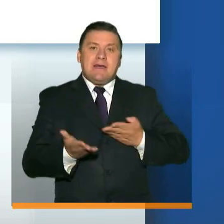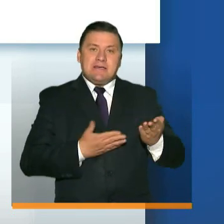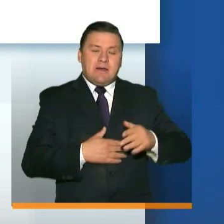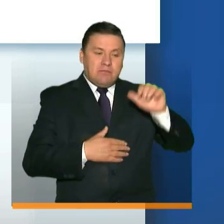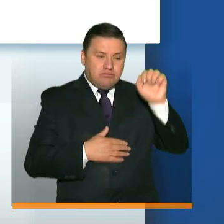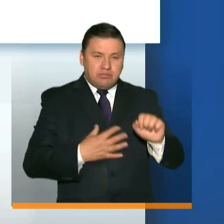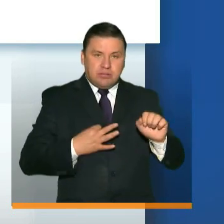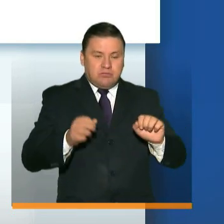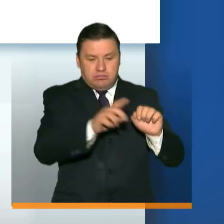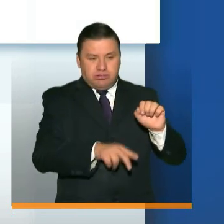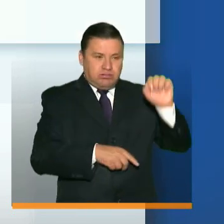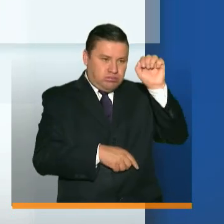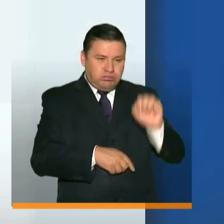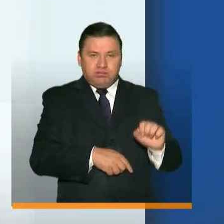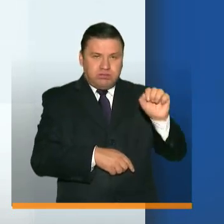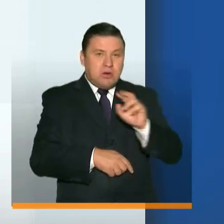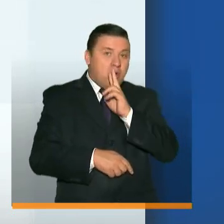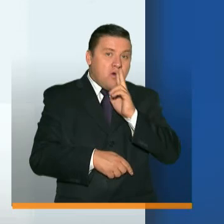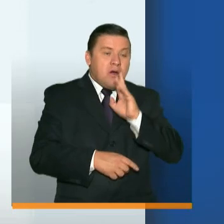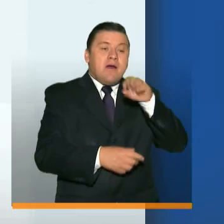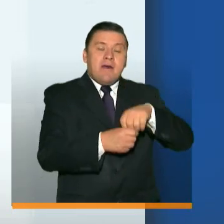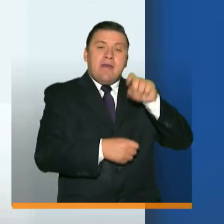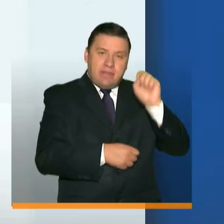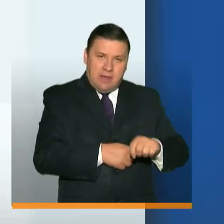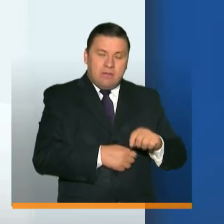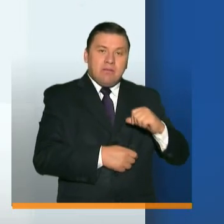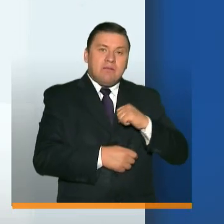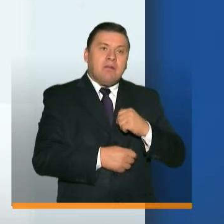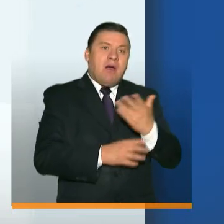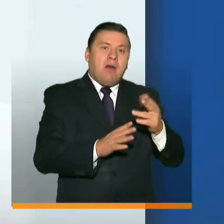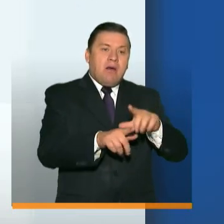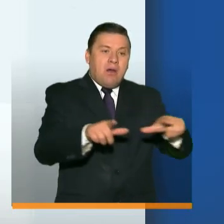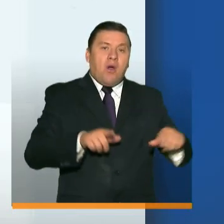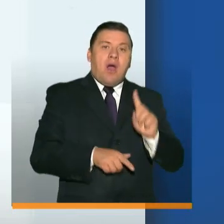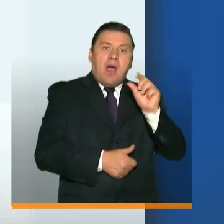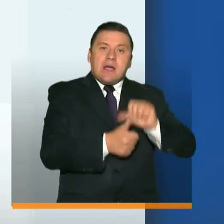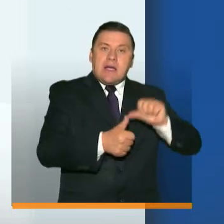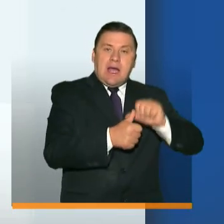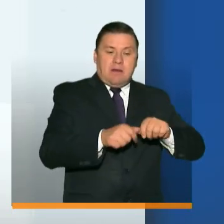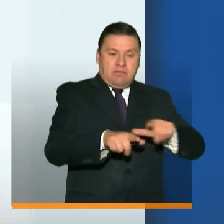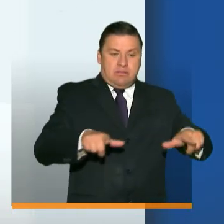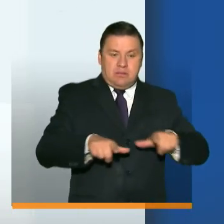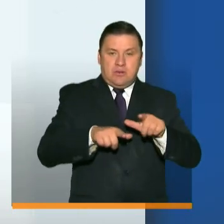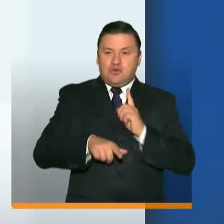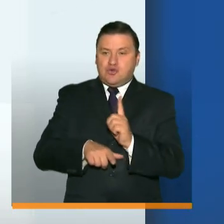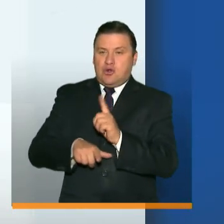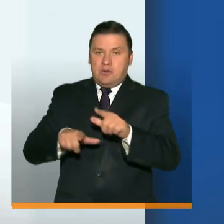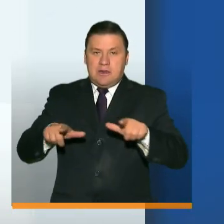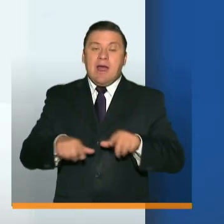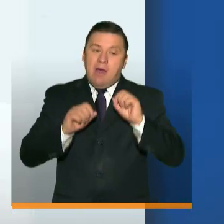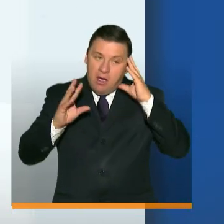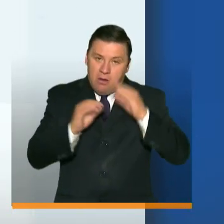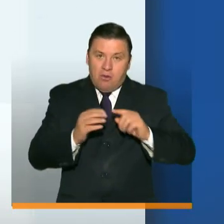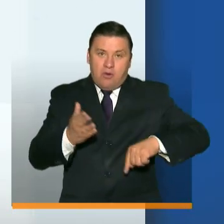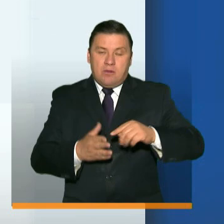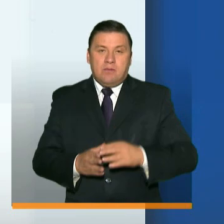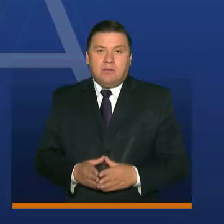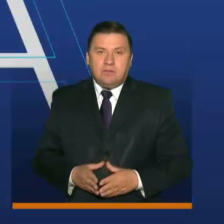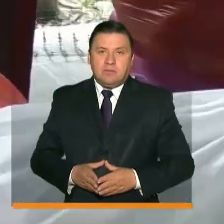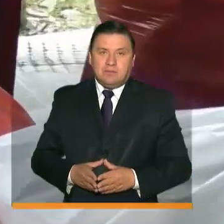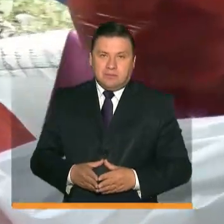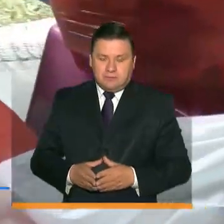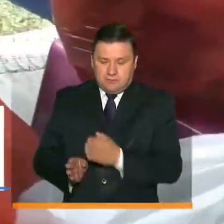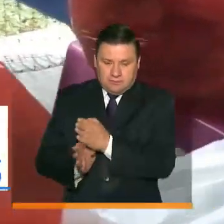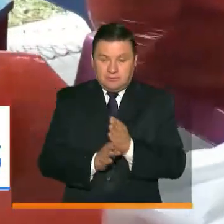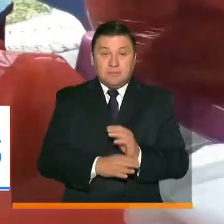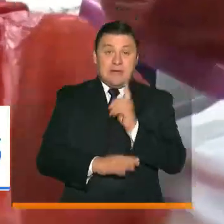de lavandería y de restaurante interno, así como contar con opciones de alojamiento en acomodación individual, entre otros.